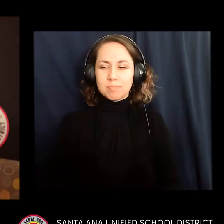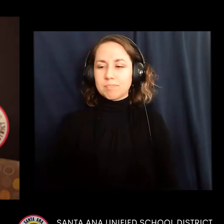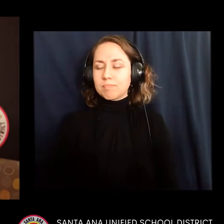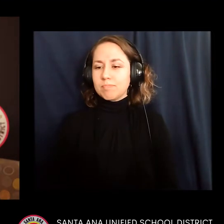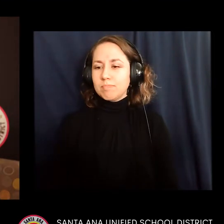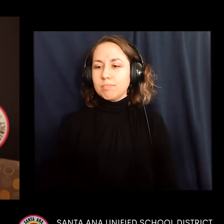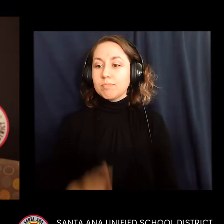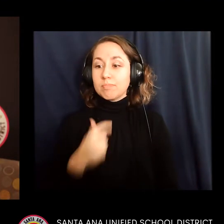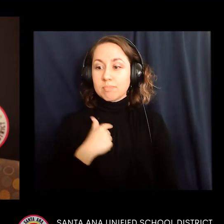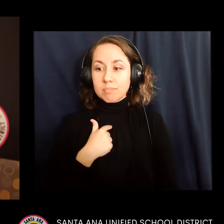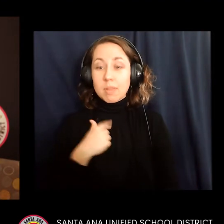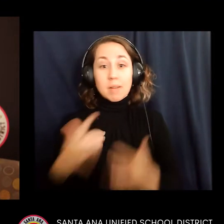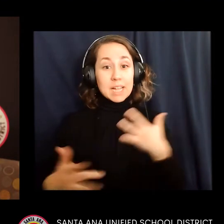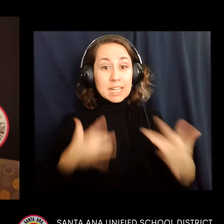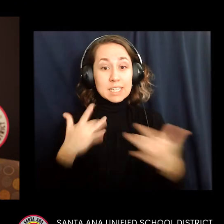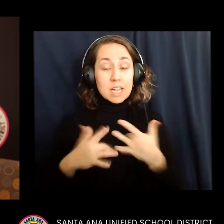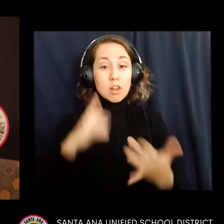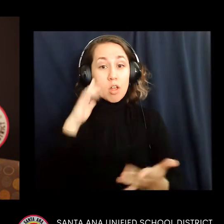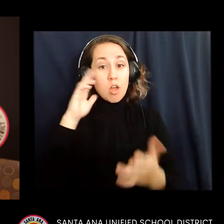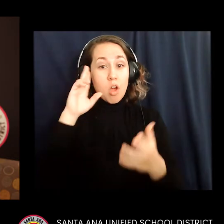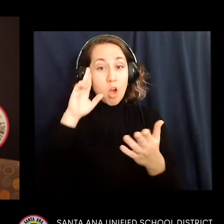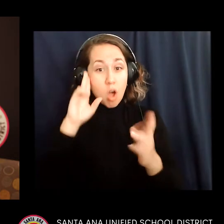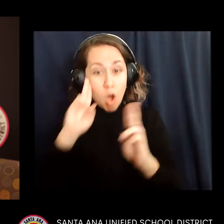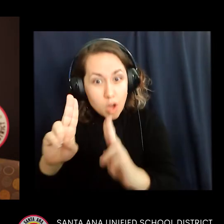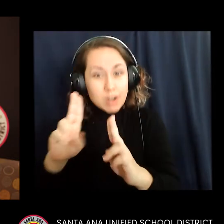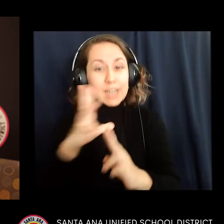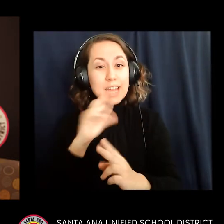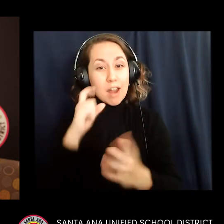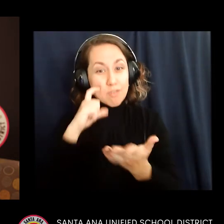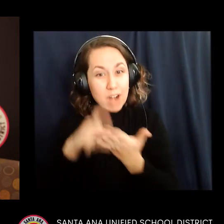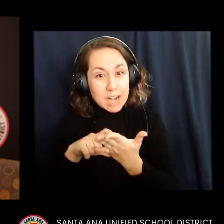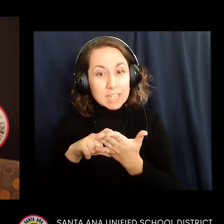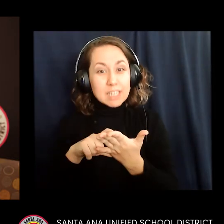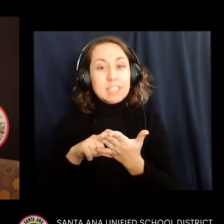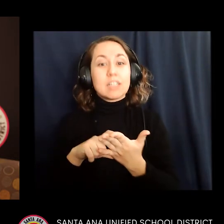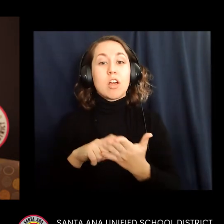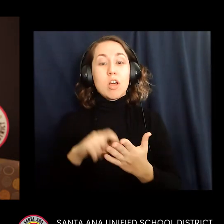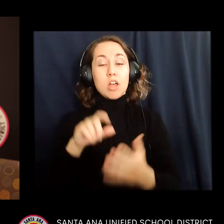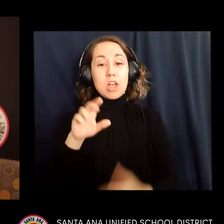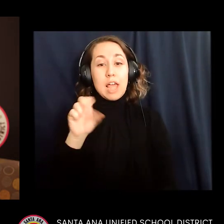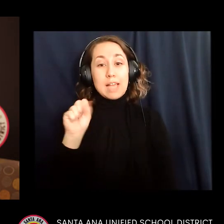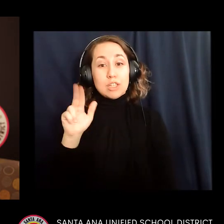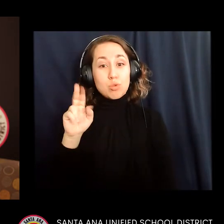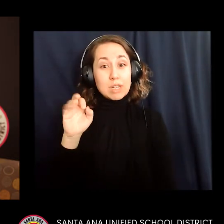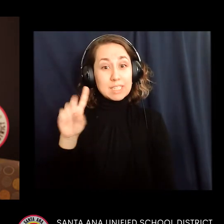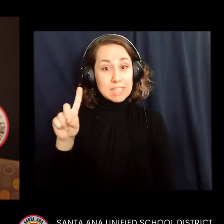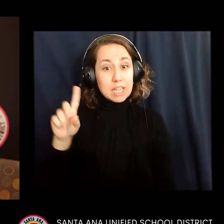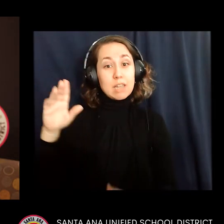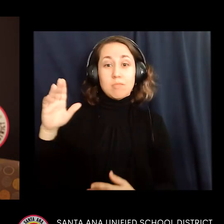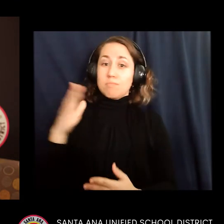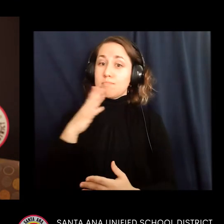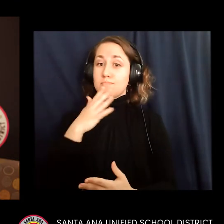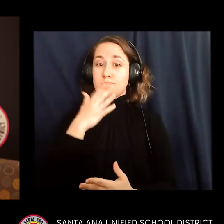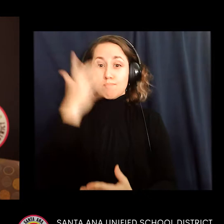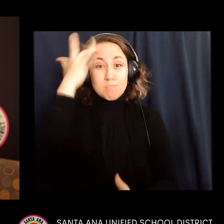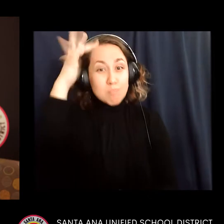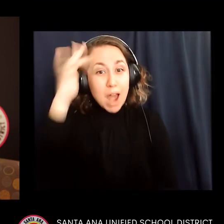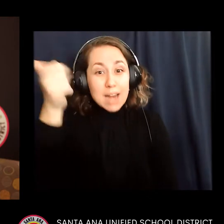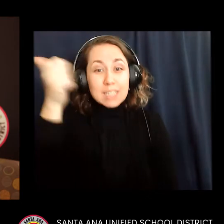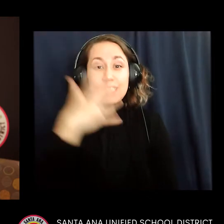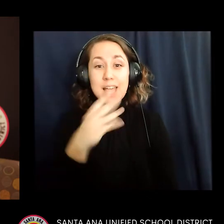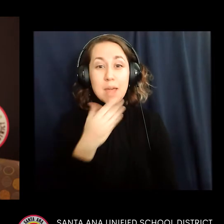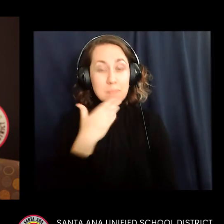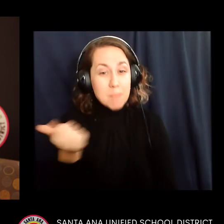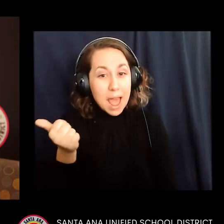emociona reconocer y honrar a los 100 mejores del Distrito de Santa Ana. Ustedes merecen esto. Gracias por todo su trabajo